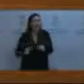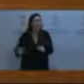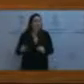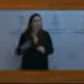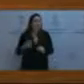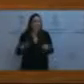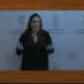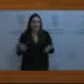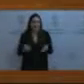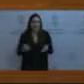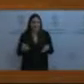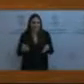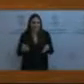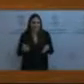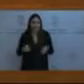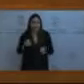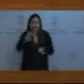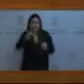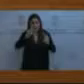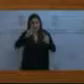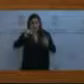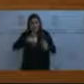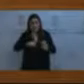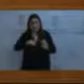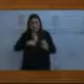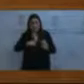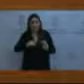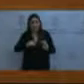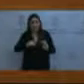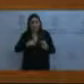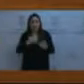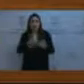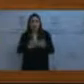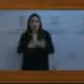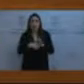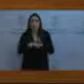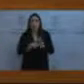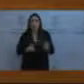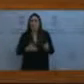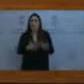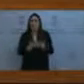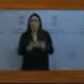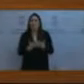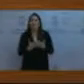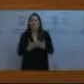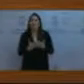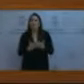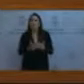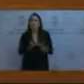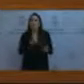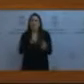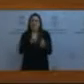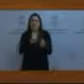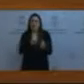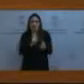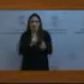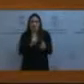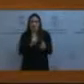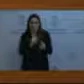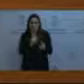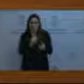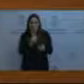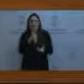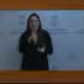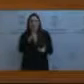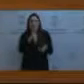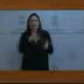es que en este asunto concreto de la proposición de ley lo que se esté pidiendo es diálogo, porque quiere decir que entonces